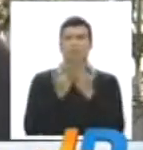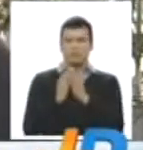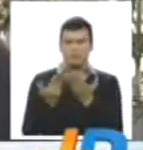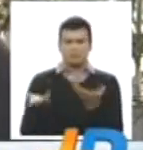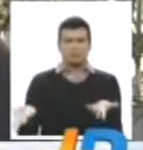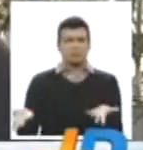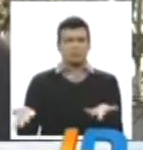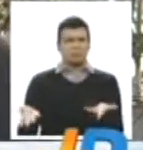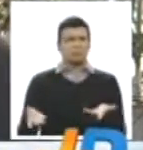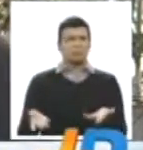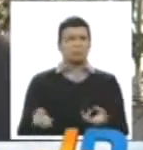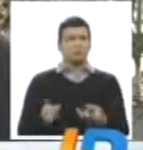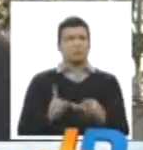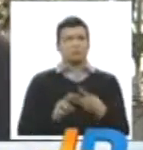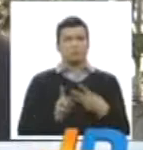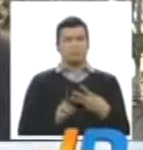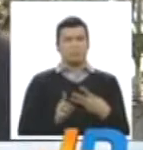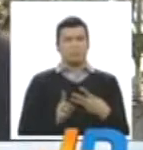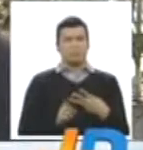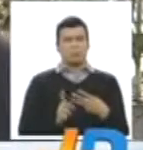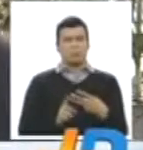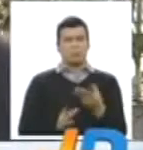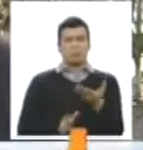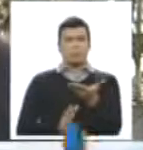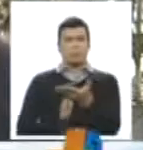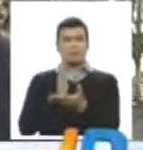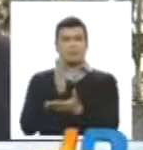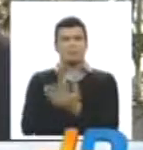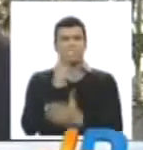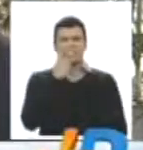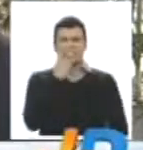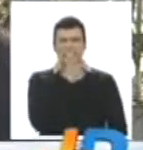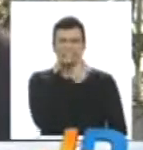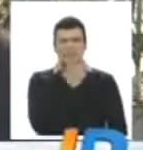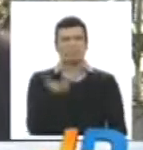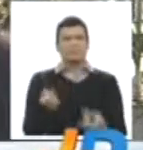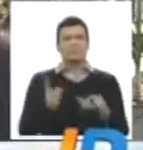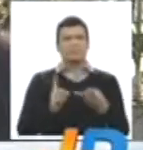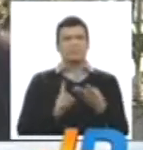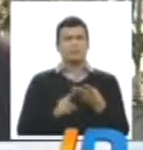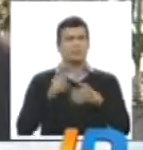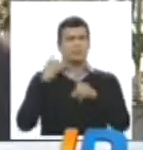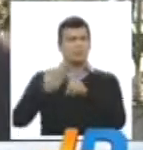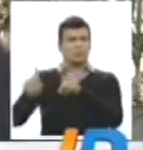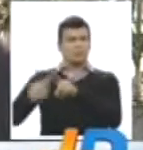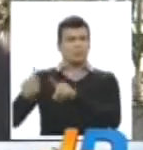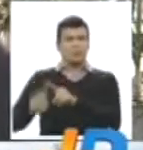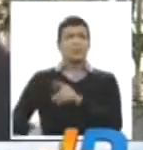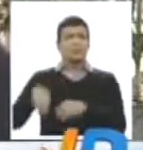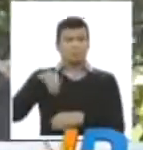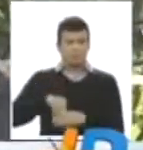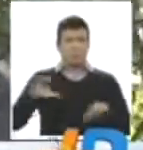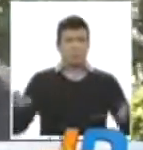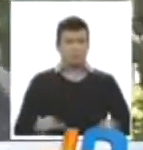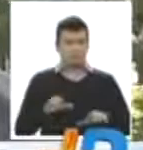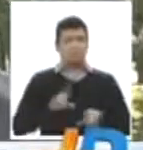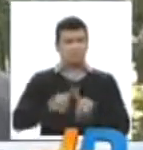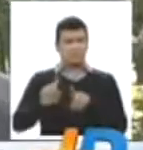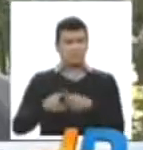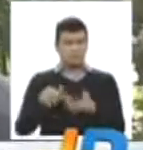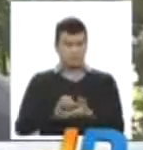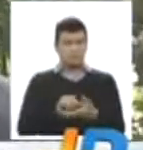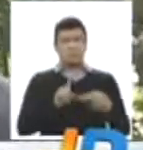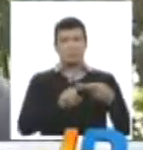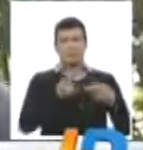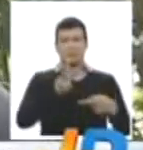libros, de ir al nivel de odontología, de participar de todo lo que en la universidad vivimos. Wilson